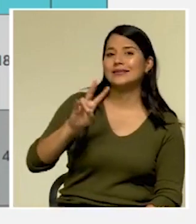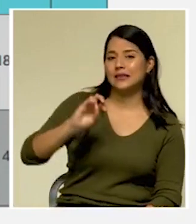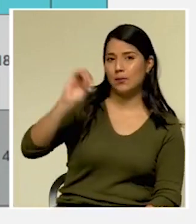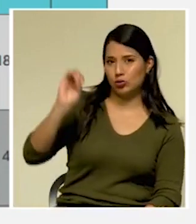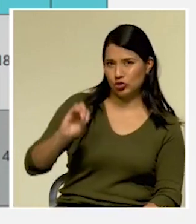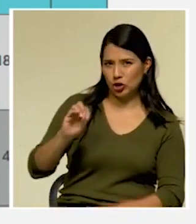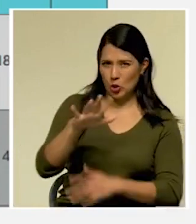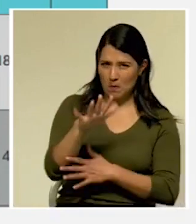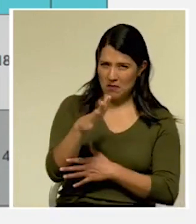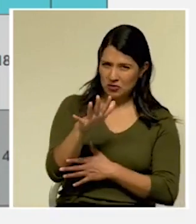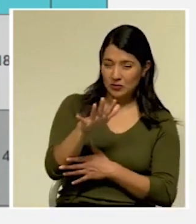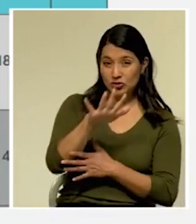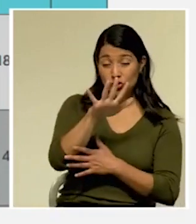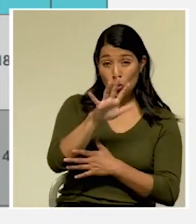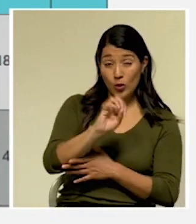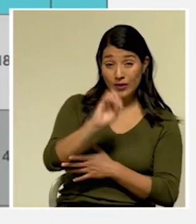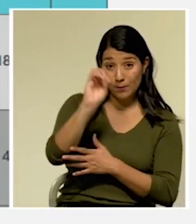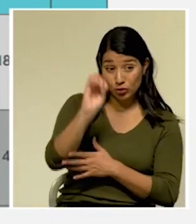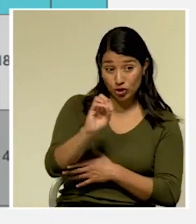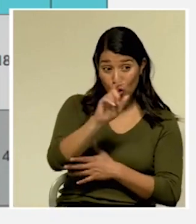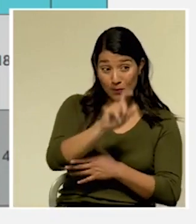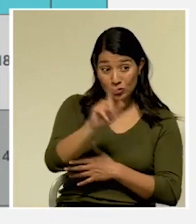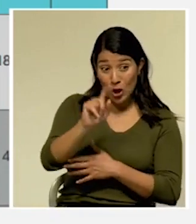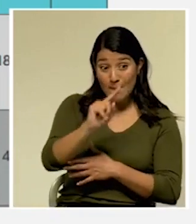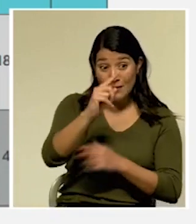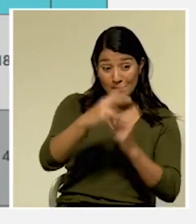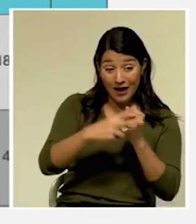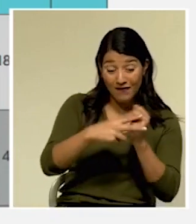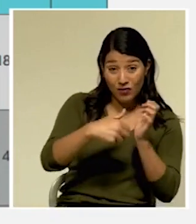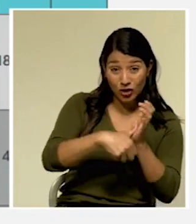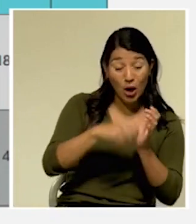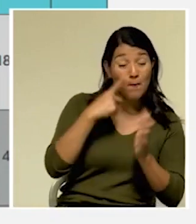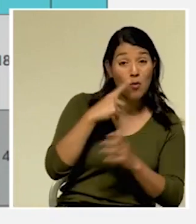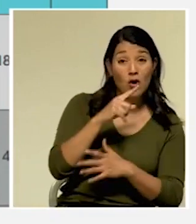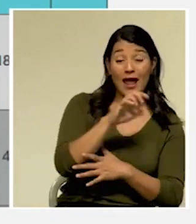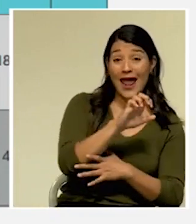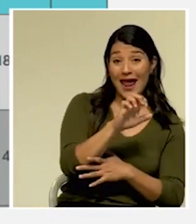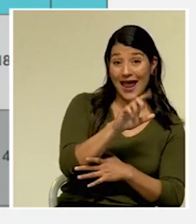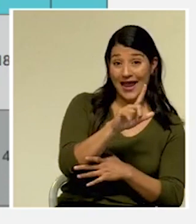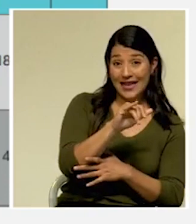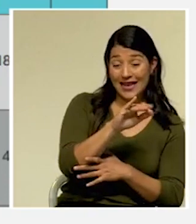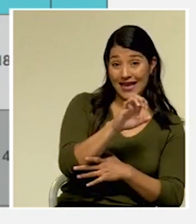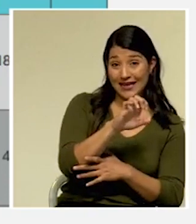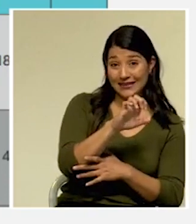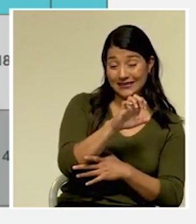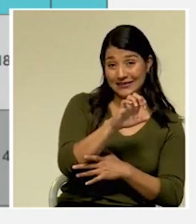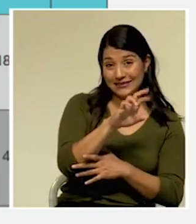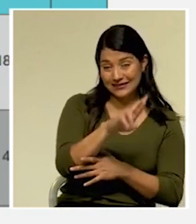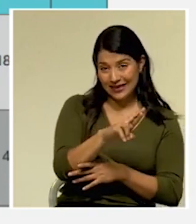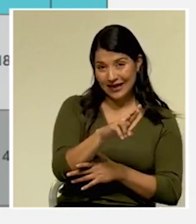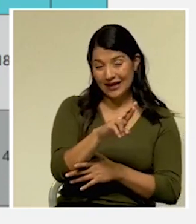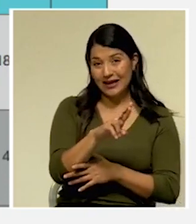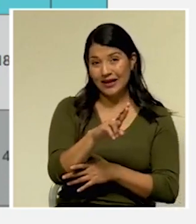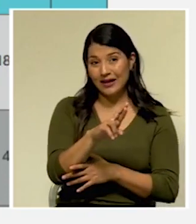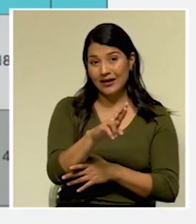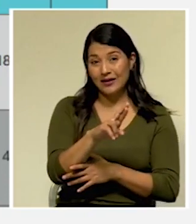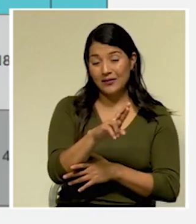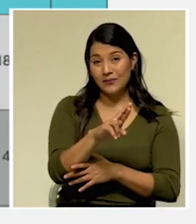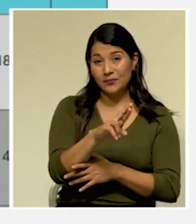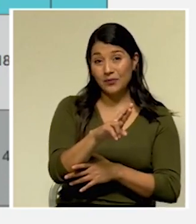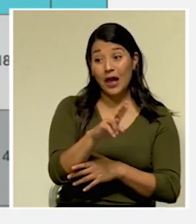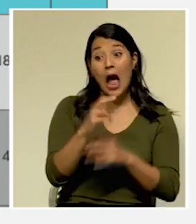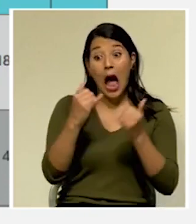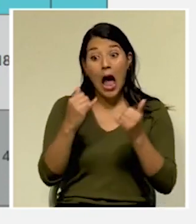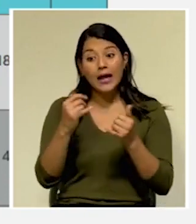menos el 50% de quienes dicen haber votado por Eliezer Feinstein, ¿verdad? Perdón, de quienes dicen estar hoy con Rodrigo